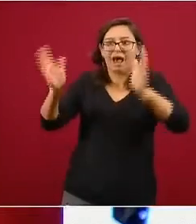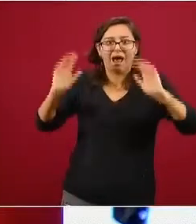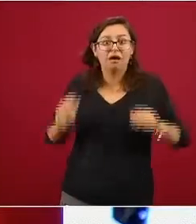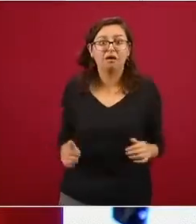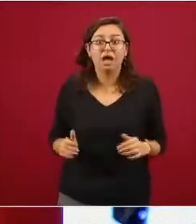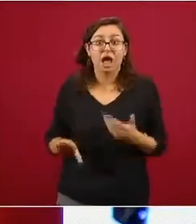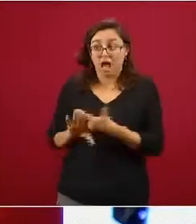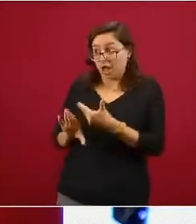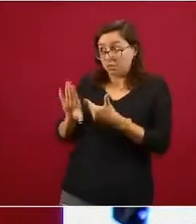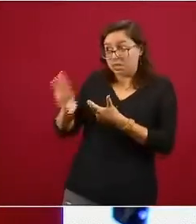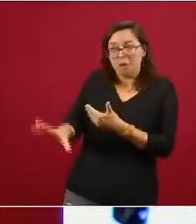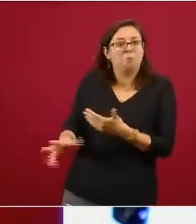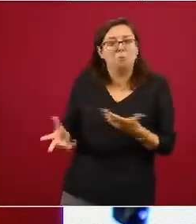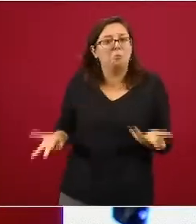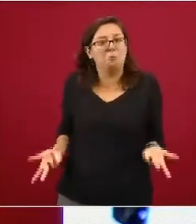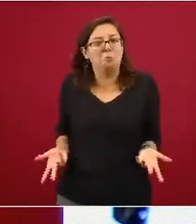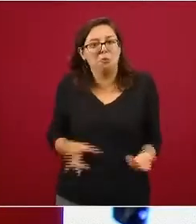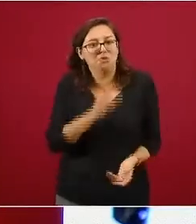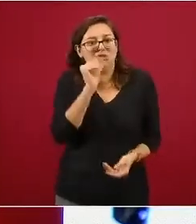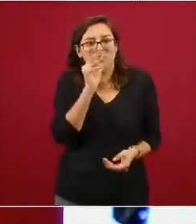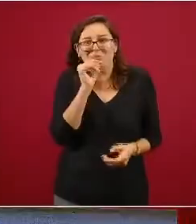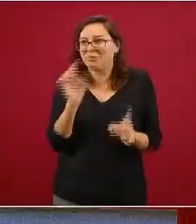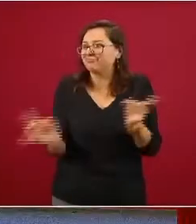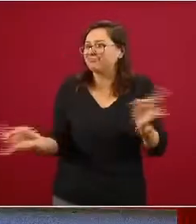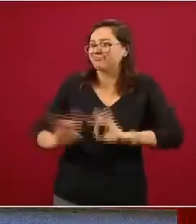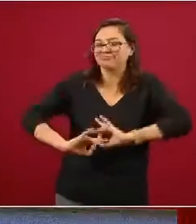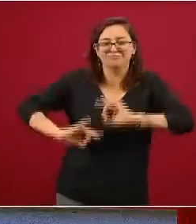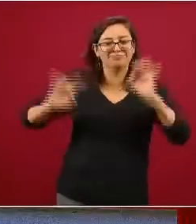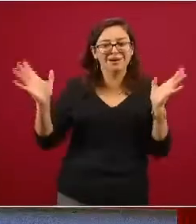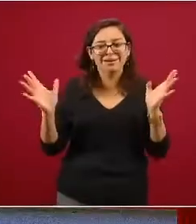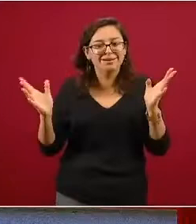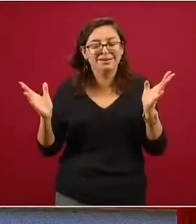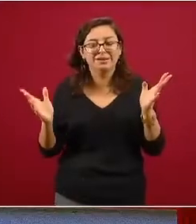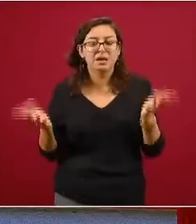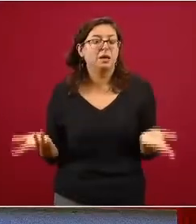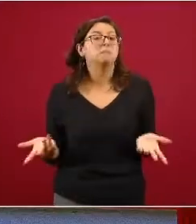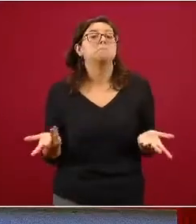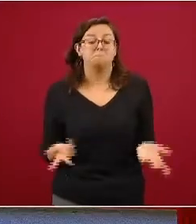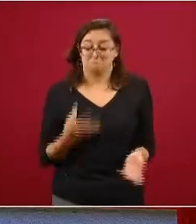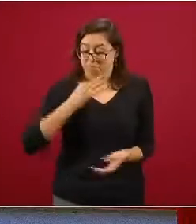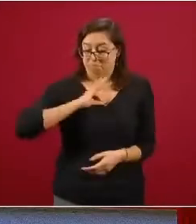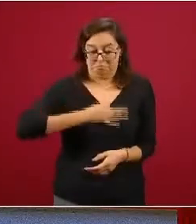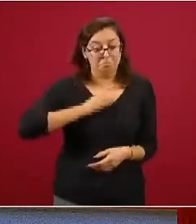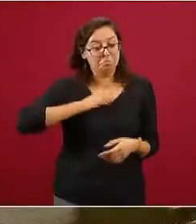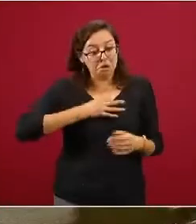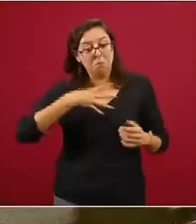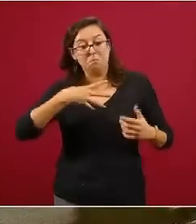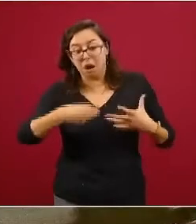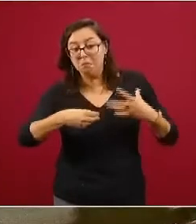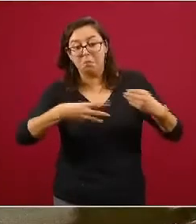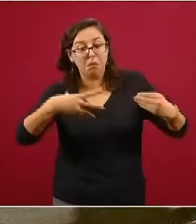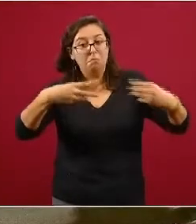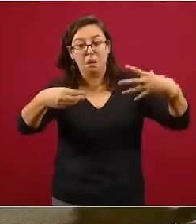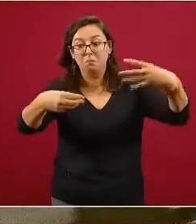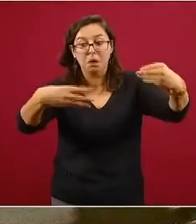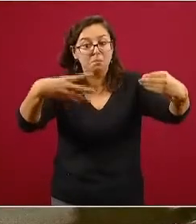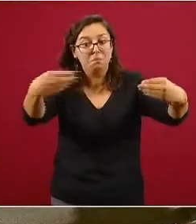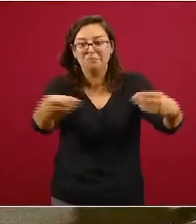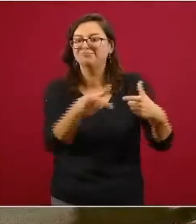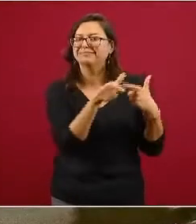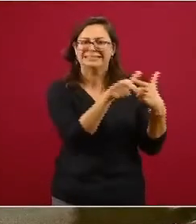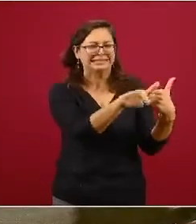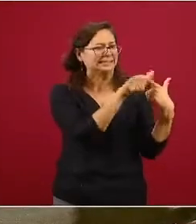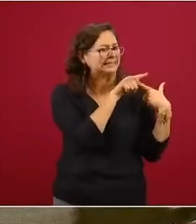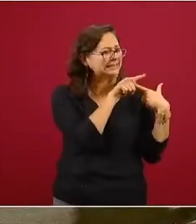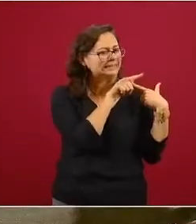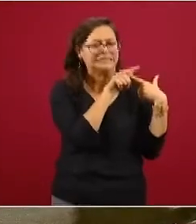no ocurran, desafortunadamente, porque seguirá habiendo virus, sobre todo virus emergentes,